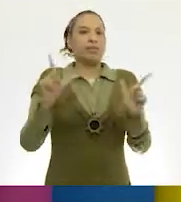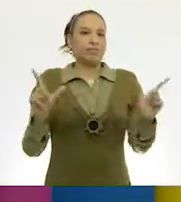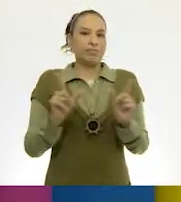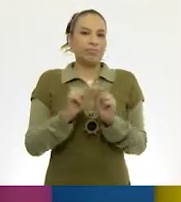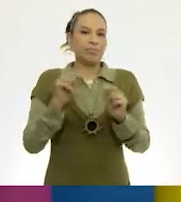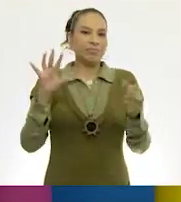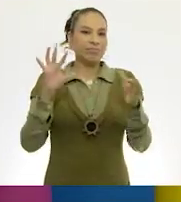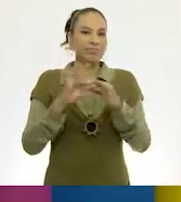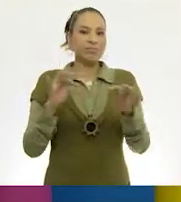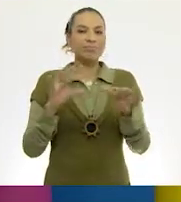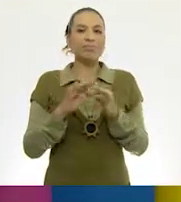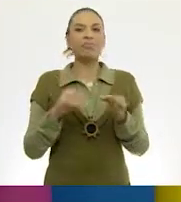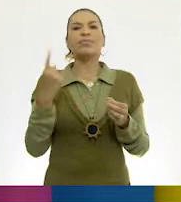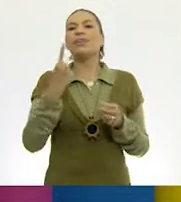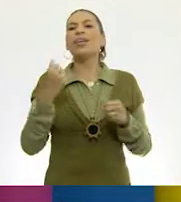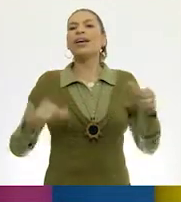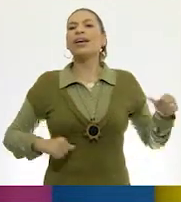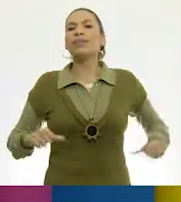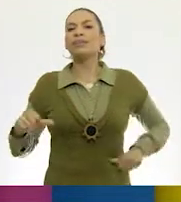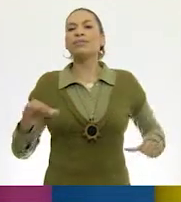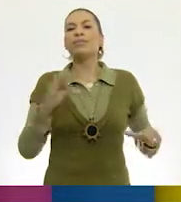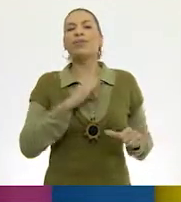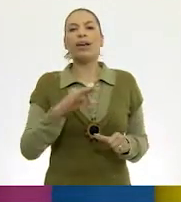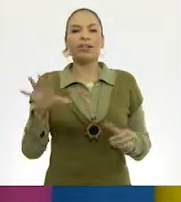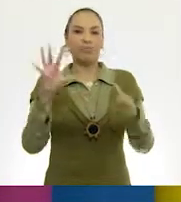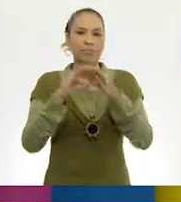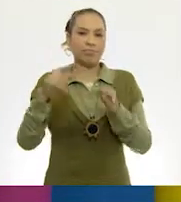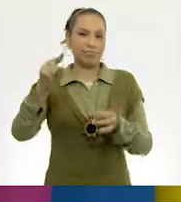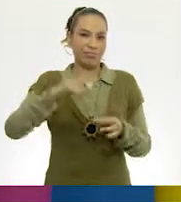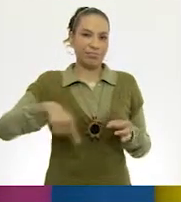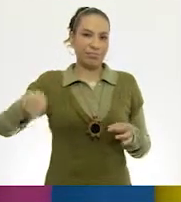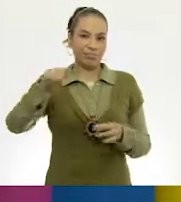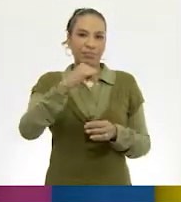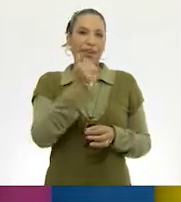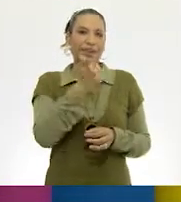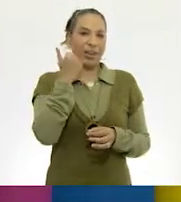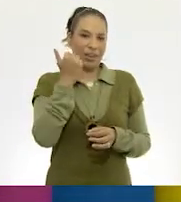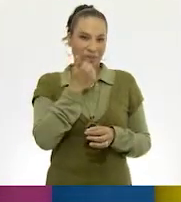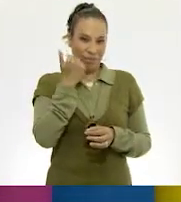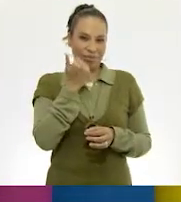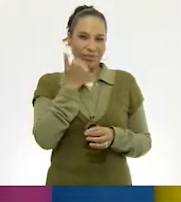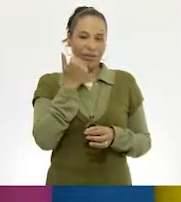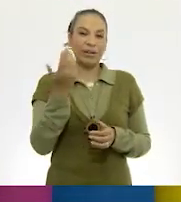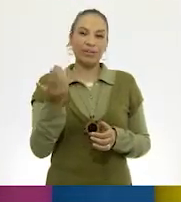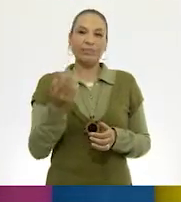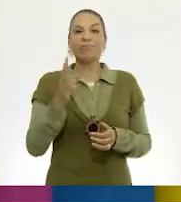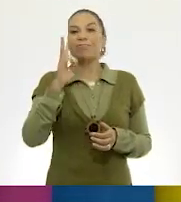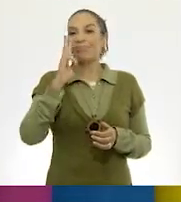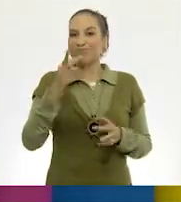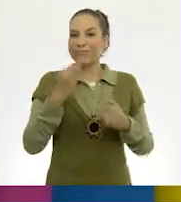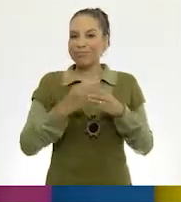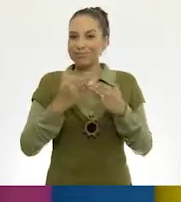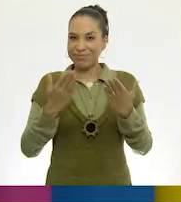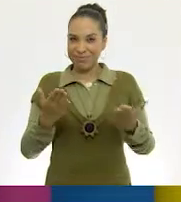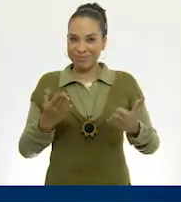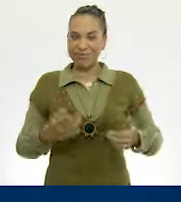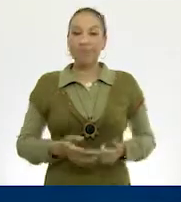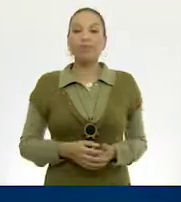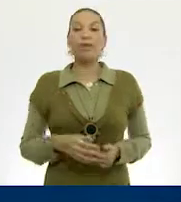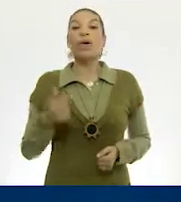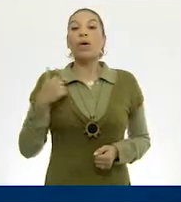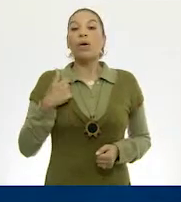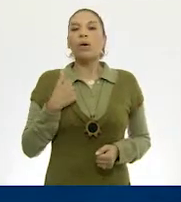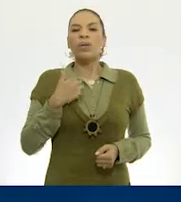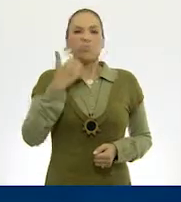esta sesión, ¿qué actividad les podemos dejar a los alumnos y a las alumnas que nos están viendo en este momento? Pues yo